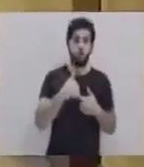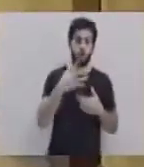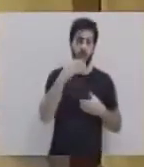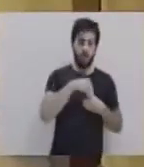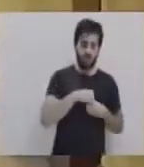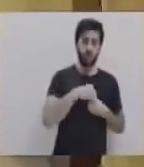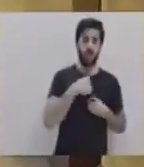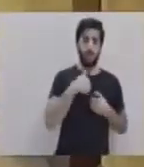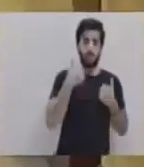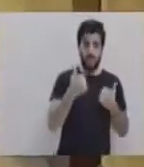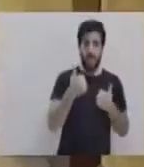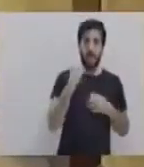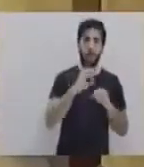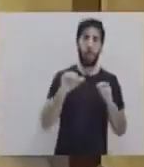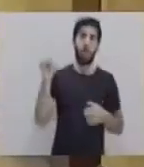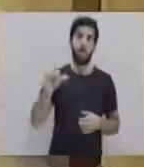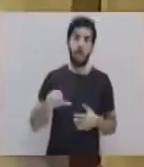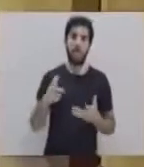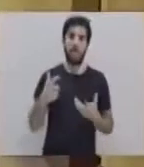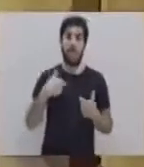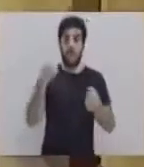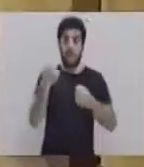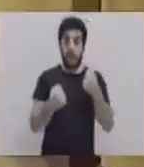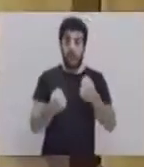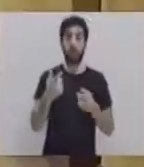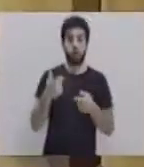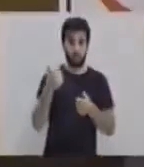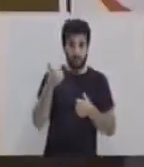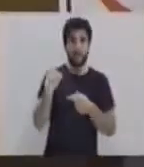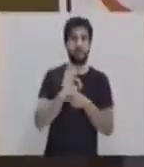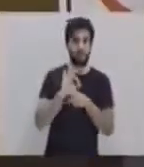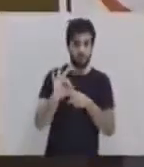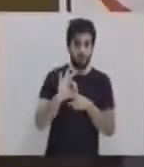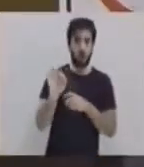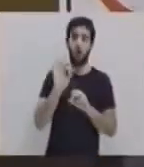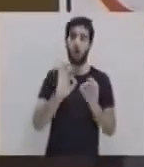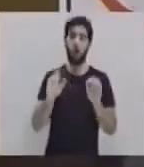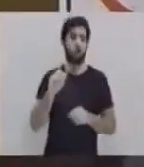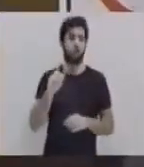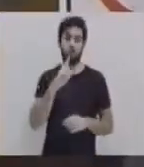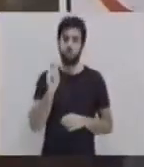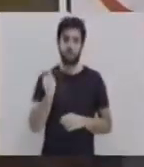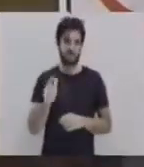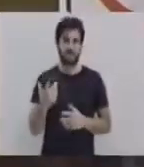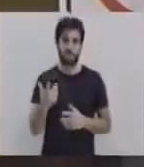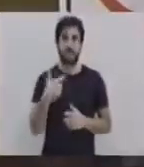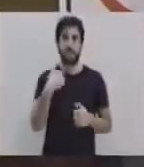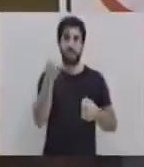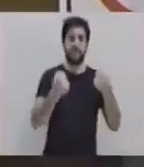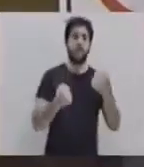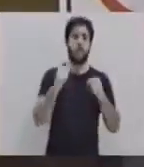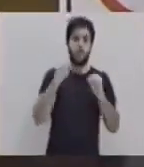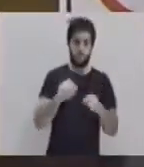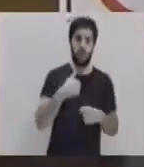estoy físicamente, ¿verdad? ¿Qué tan bueno está mi vehículo o en qué estado se encuentra mi vehículo? Y en qué carretera yo estoy